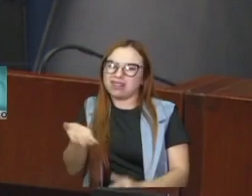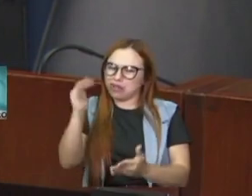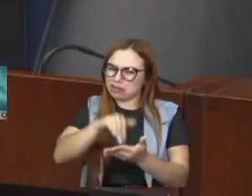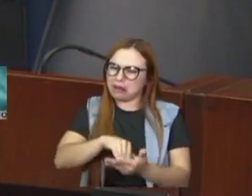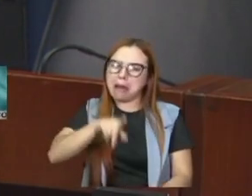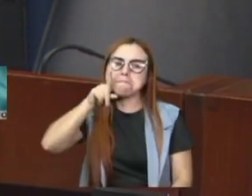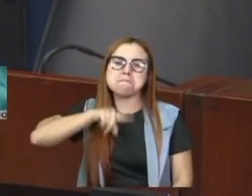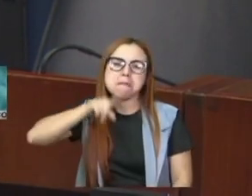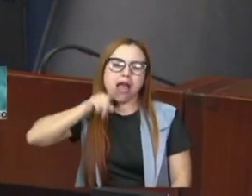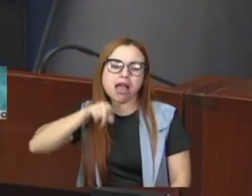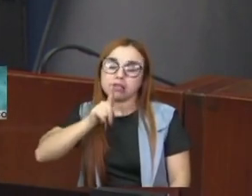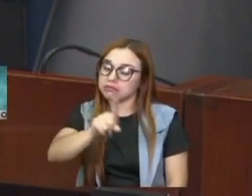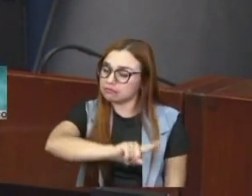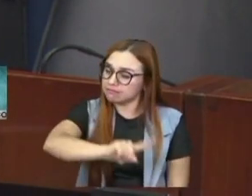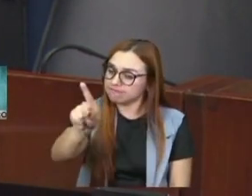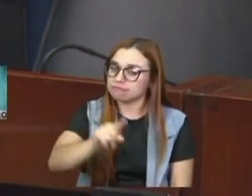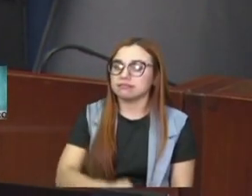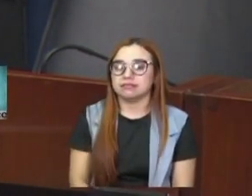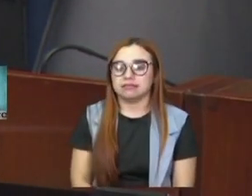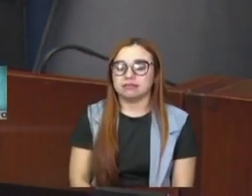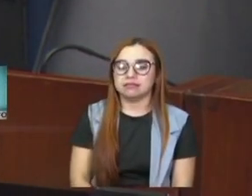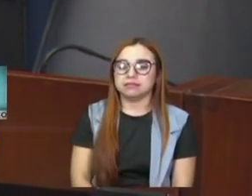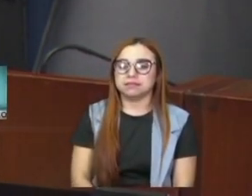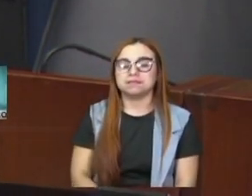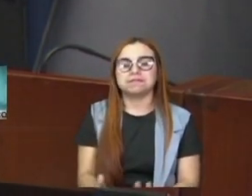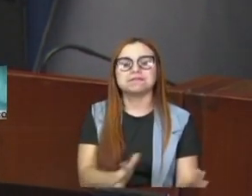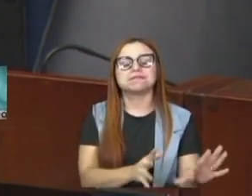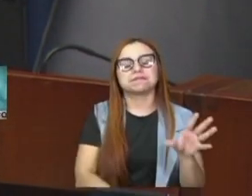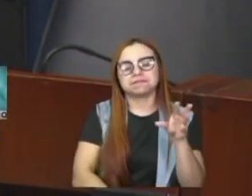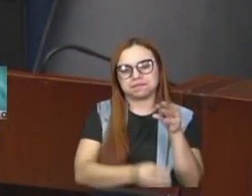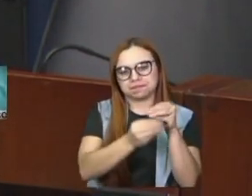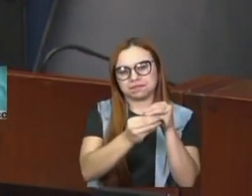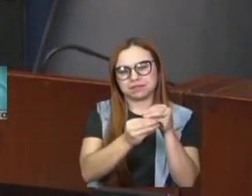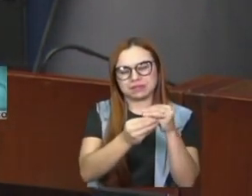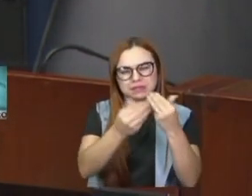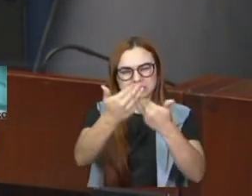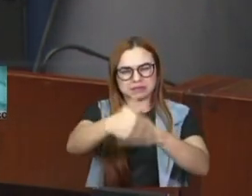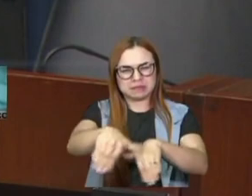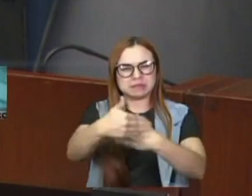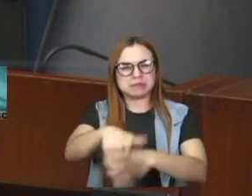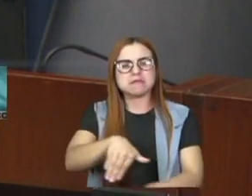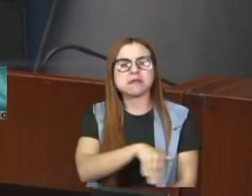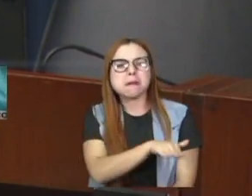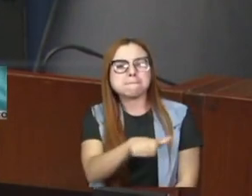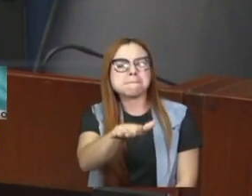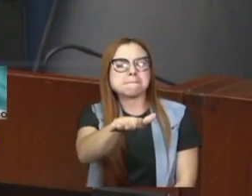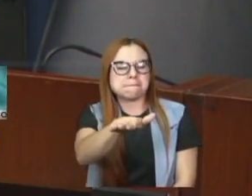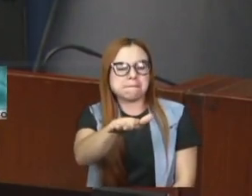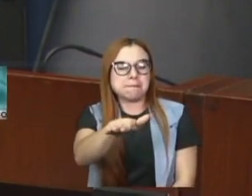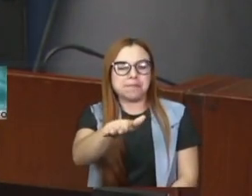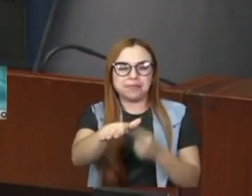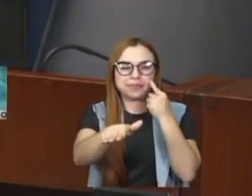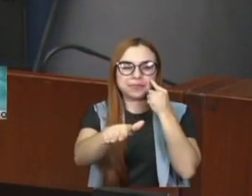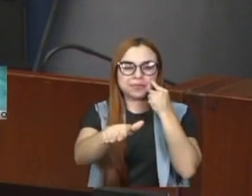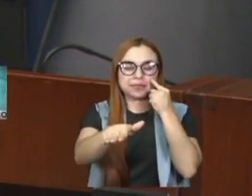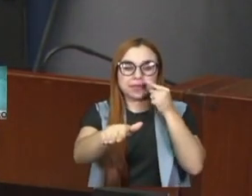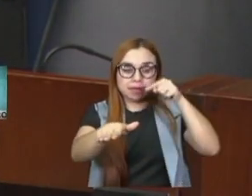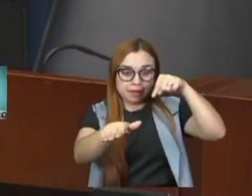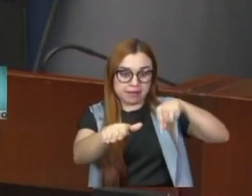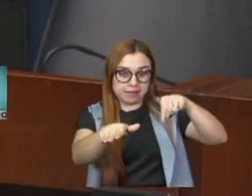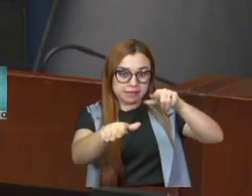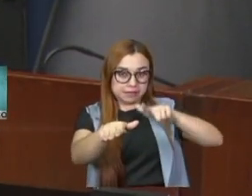Igual está en malas condiciones la vía que va desde el área de